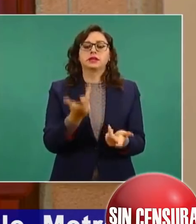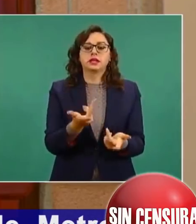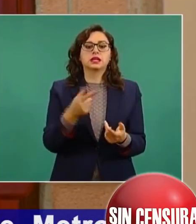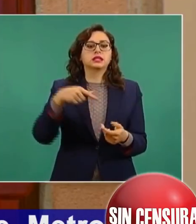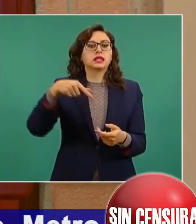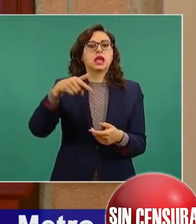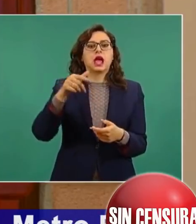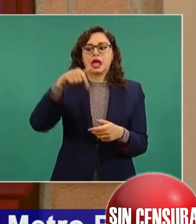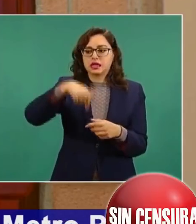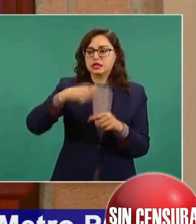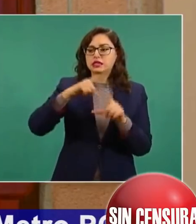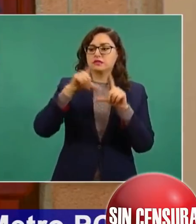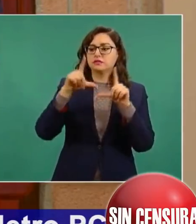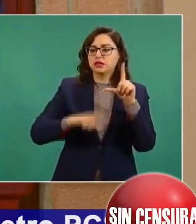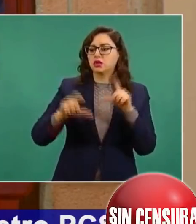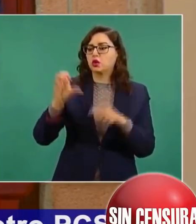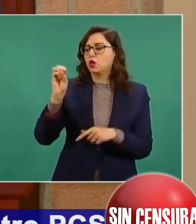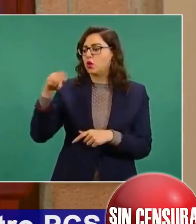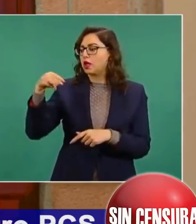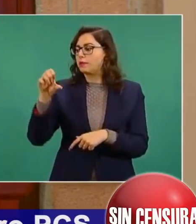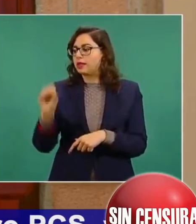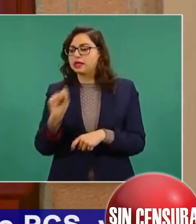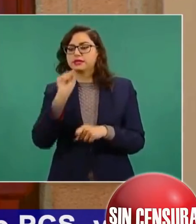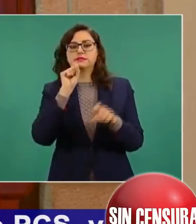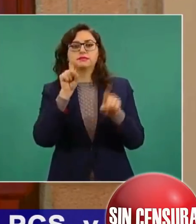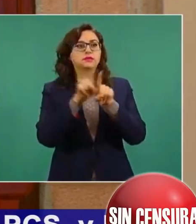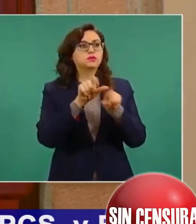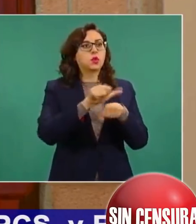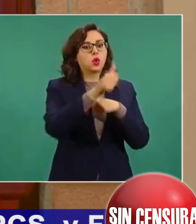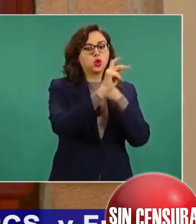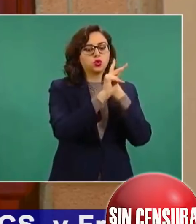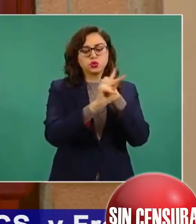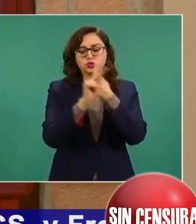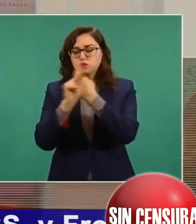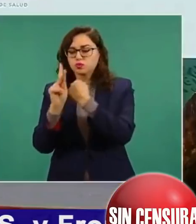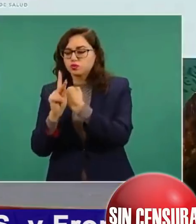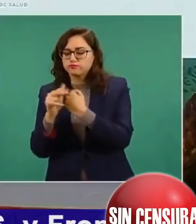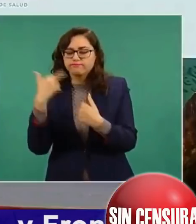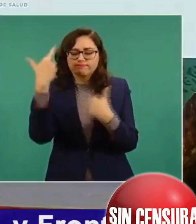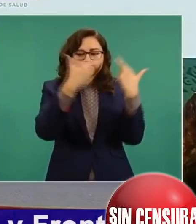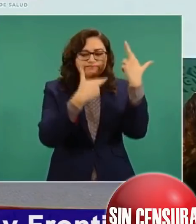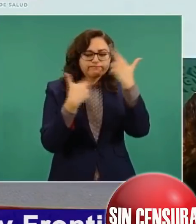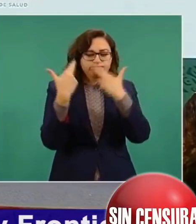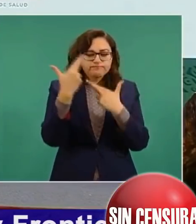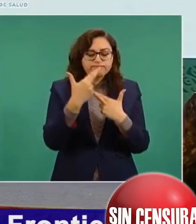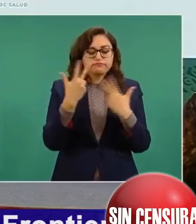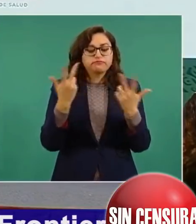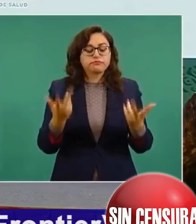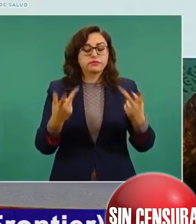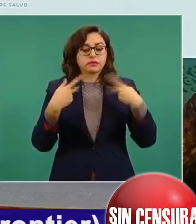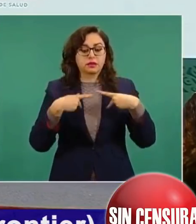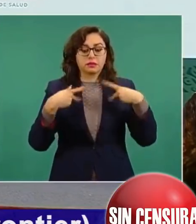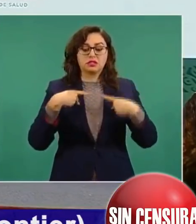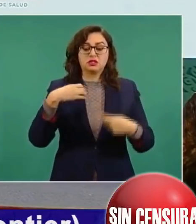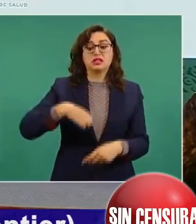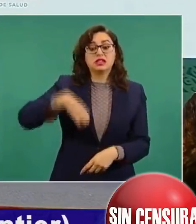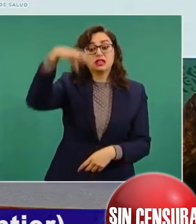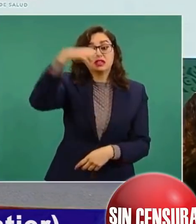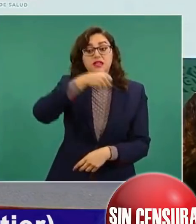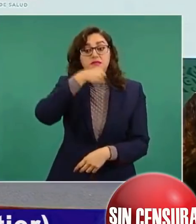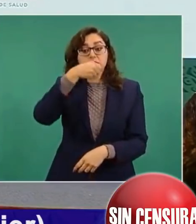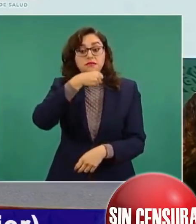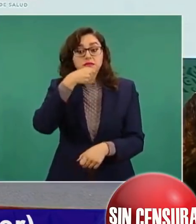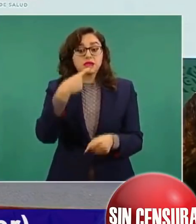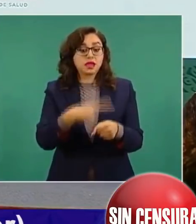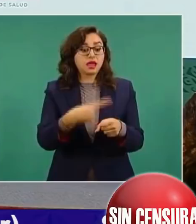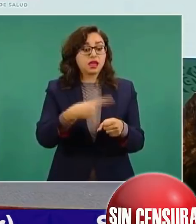México, en la Organización Mundial de la Salud y en varios países, que la edad es uno de los determinantes fundamentales del riesgo